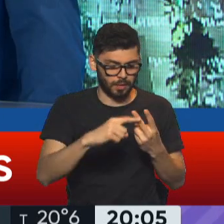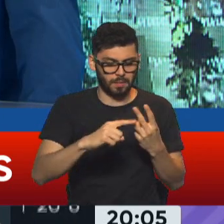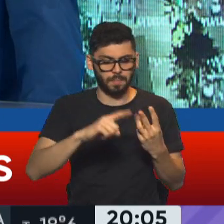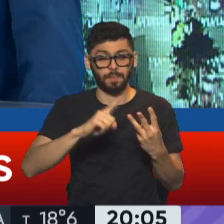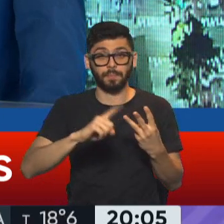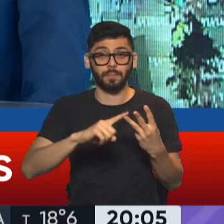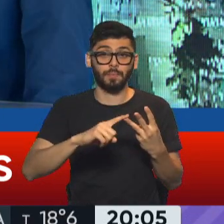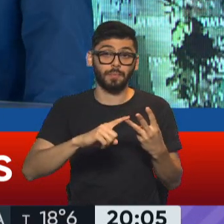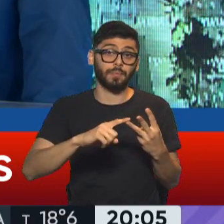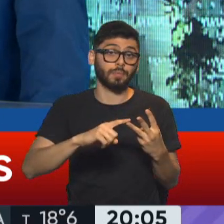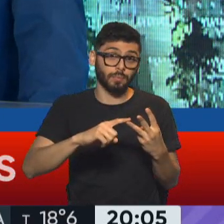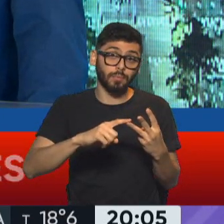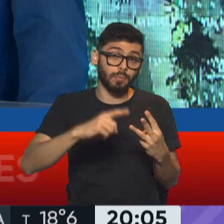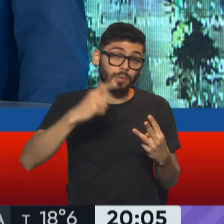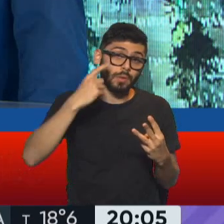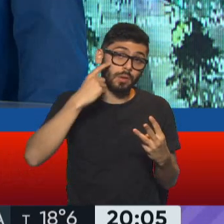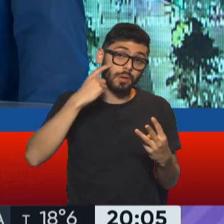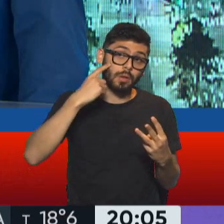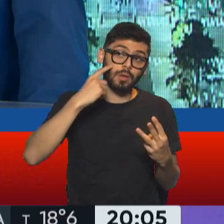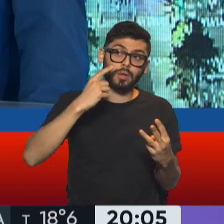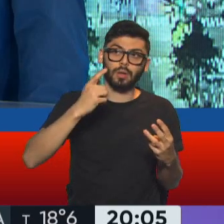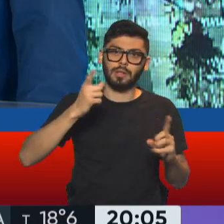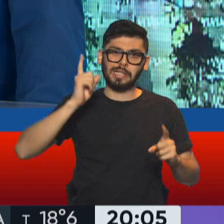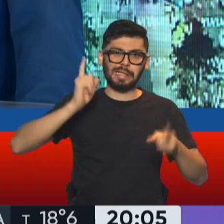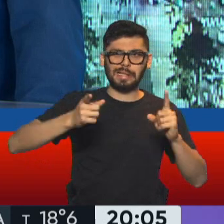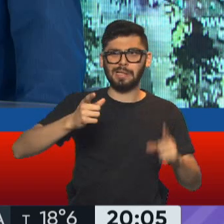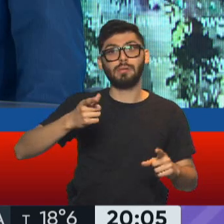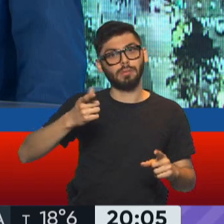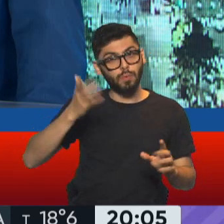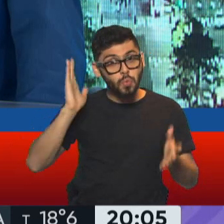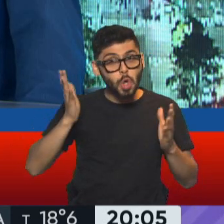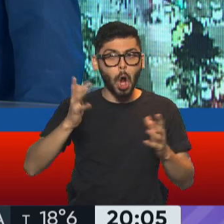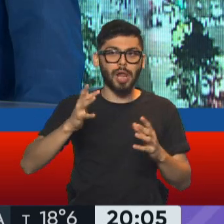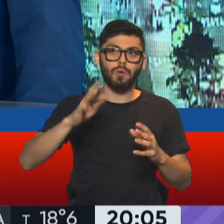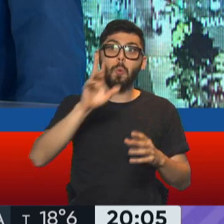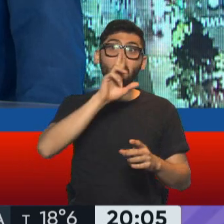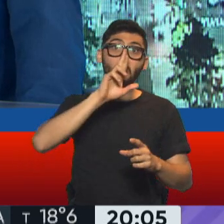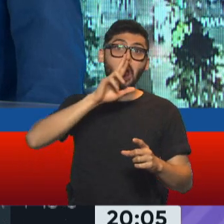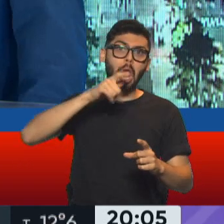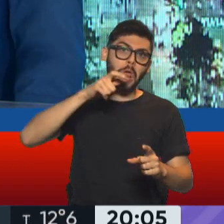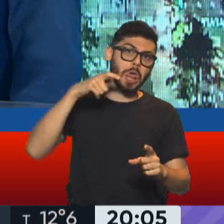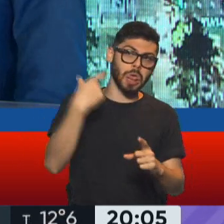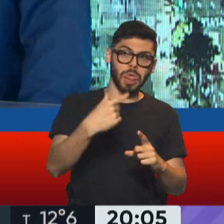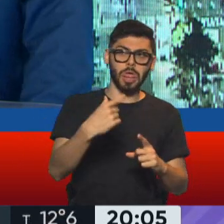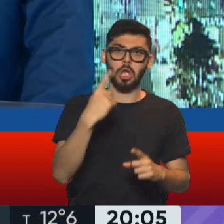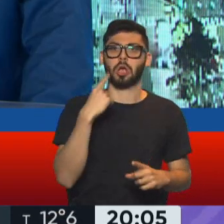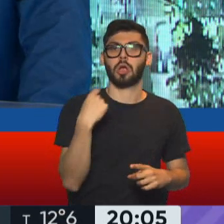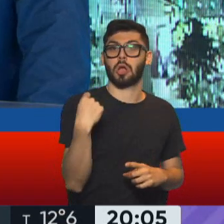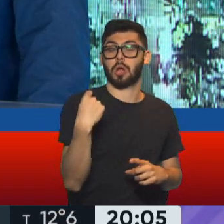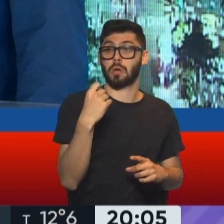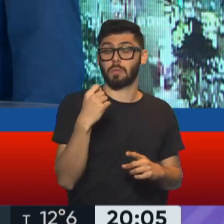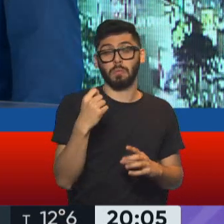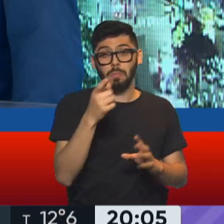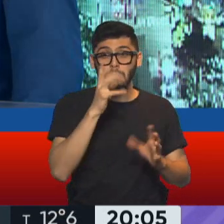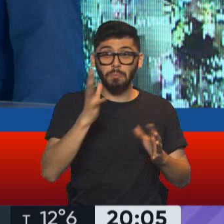que tiene un pensamiento autoritario, violento, misógino, machista, premedieval,